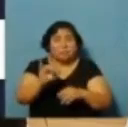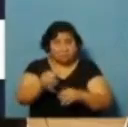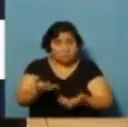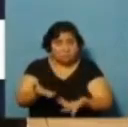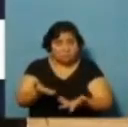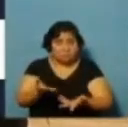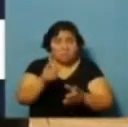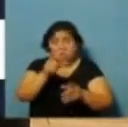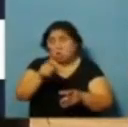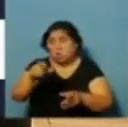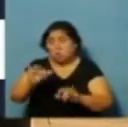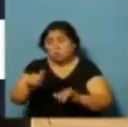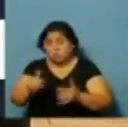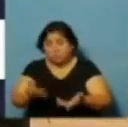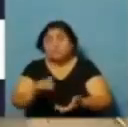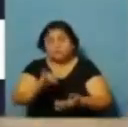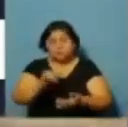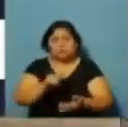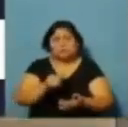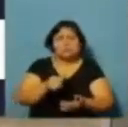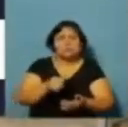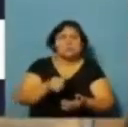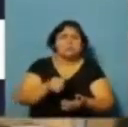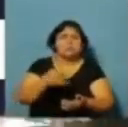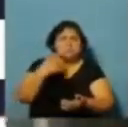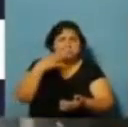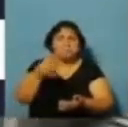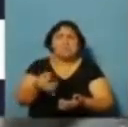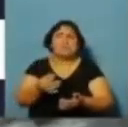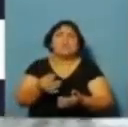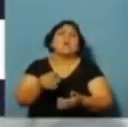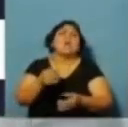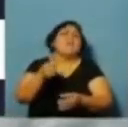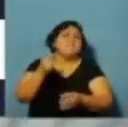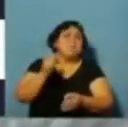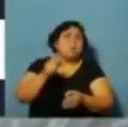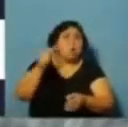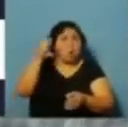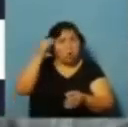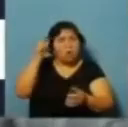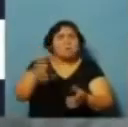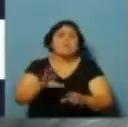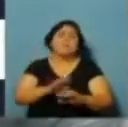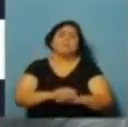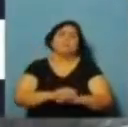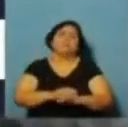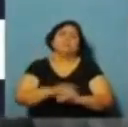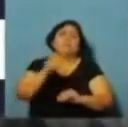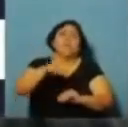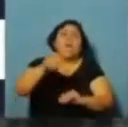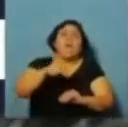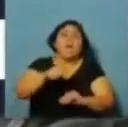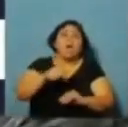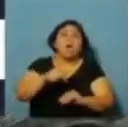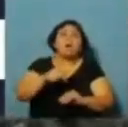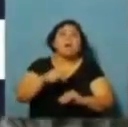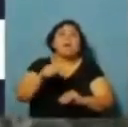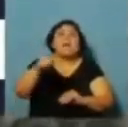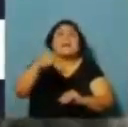para formalizar? Así, efectivamente. Yo creo que es una muy buena iniciativa que fortalece nuestras